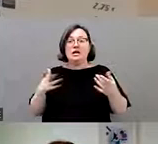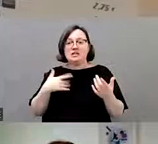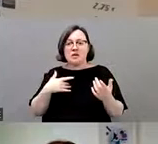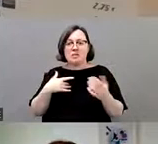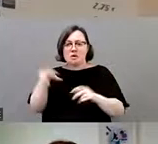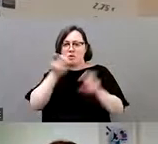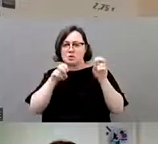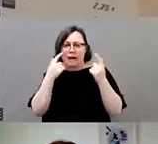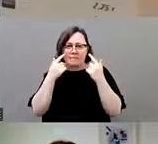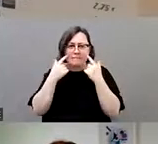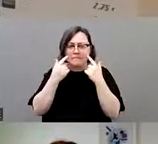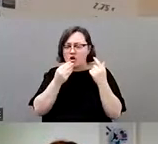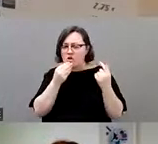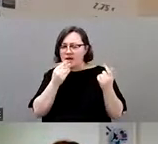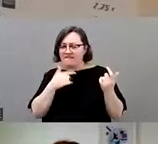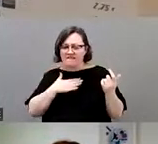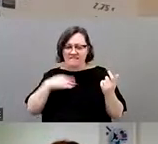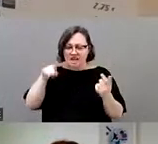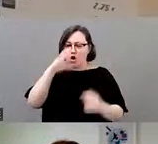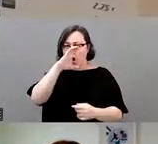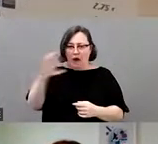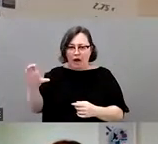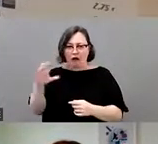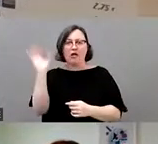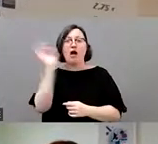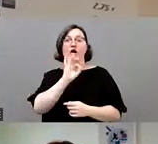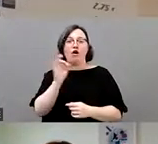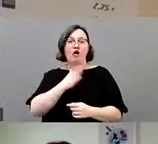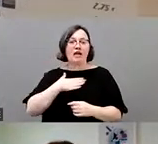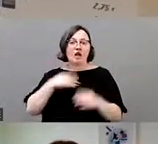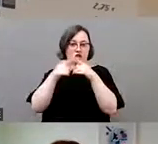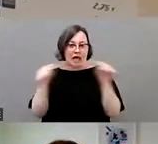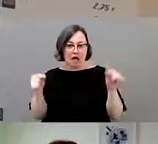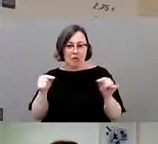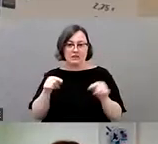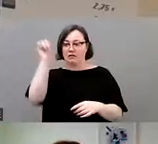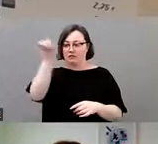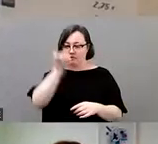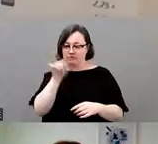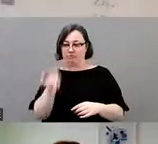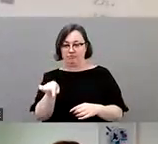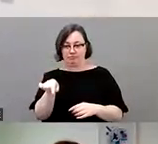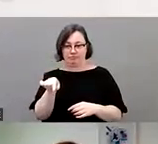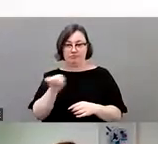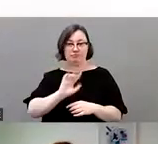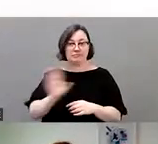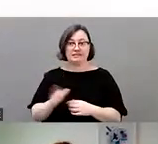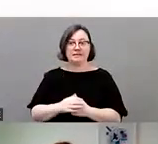busca lo que quiere comer. Pues dice, yo quiero la Coca-Cola o yo quiero el sándwich y te lo señala.